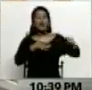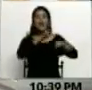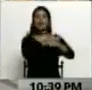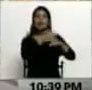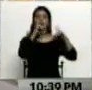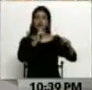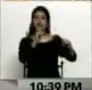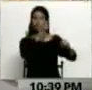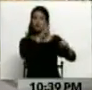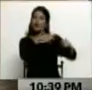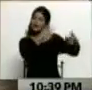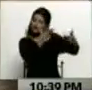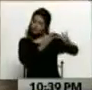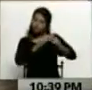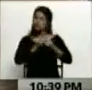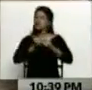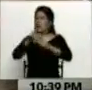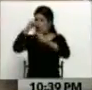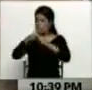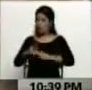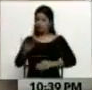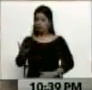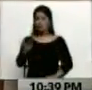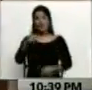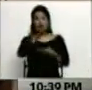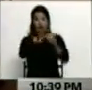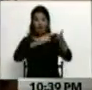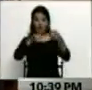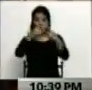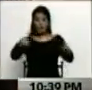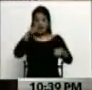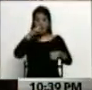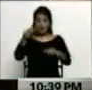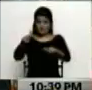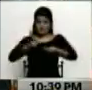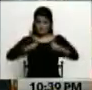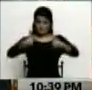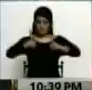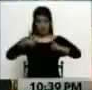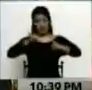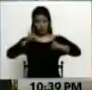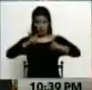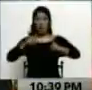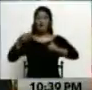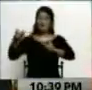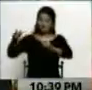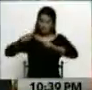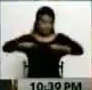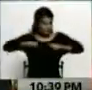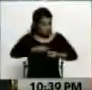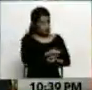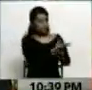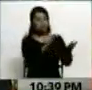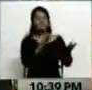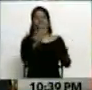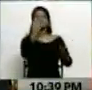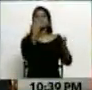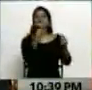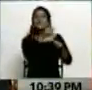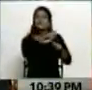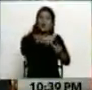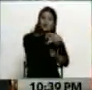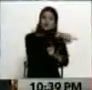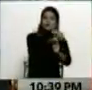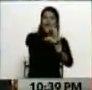venezolano esa carta del cumpleaños no es para Cristóbal Jiménez es para los miles y miles de